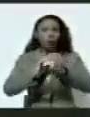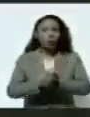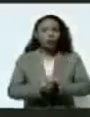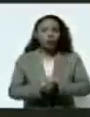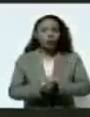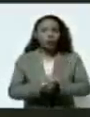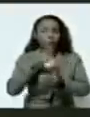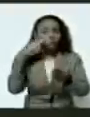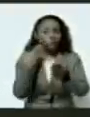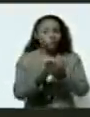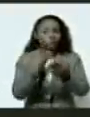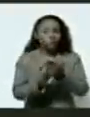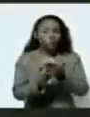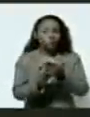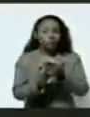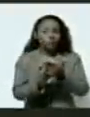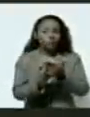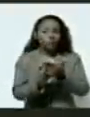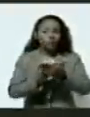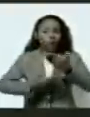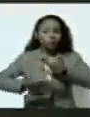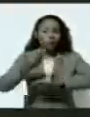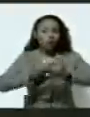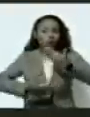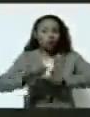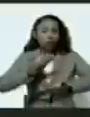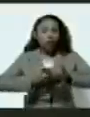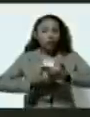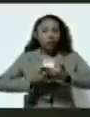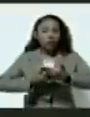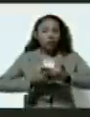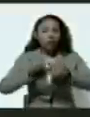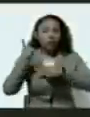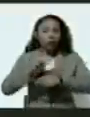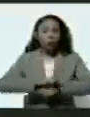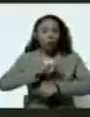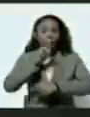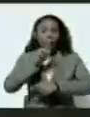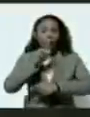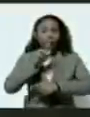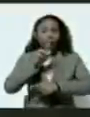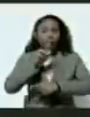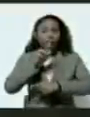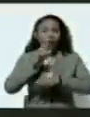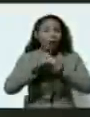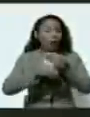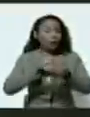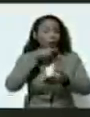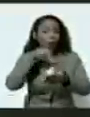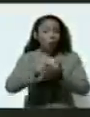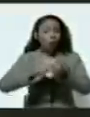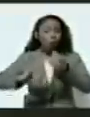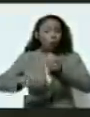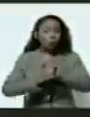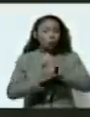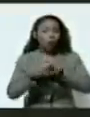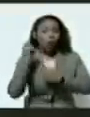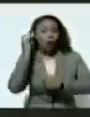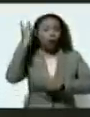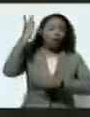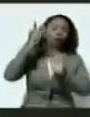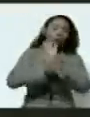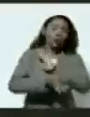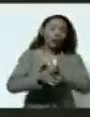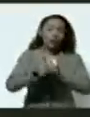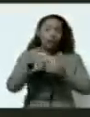con pruebas las relaciones entre esta trágica aventura llamada Juan Guaidó y el